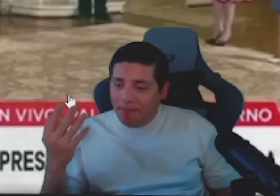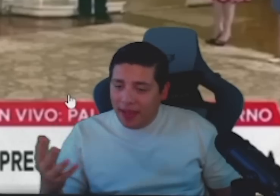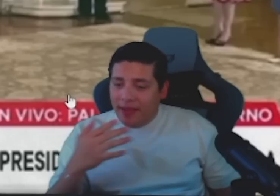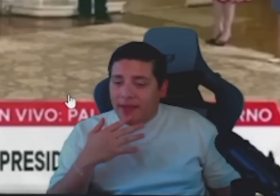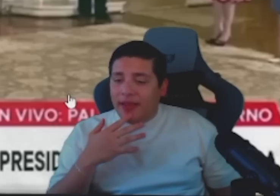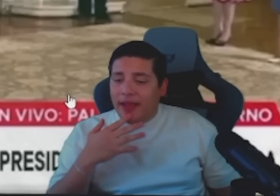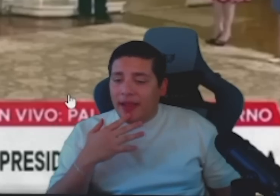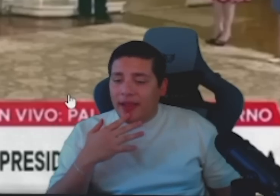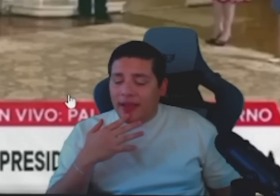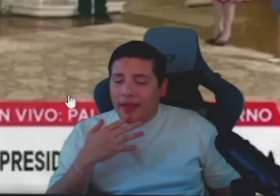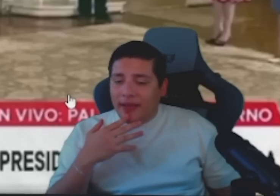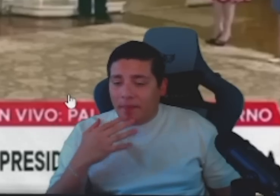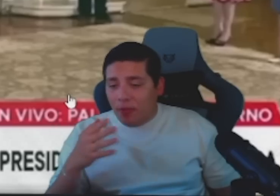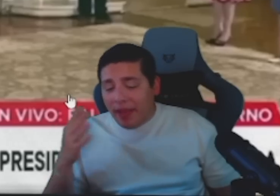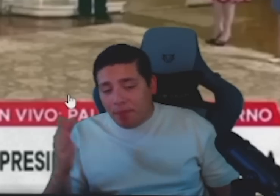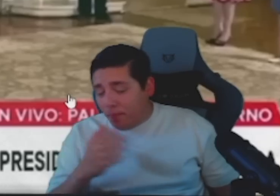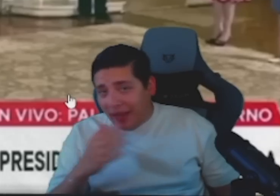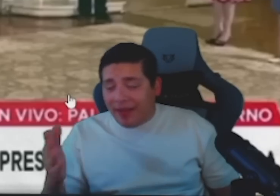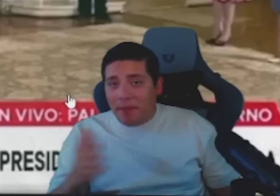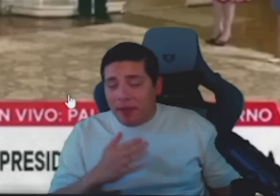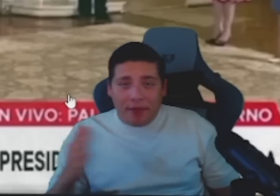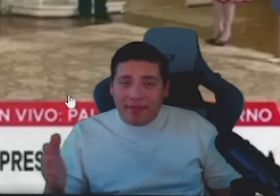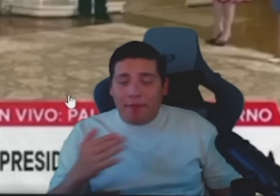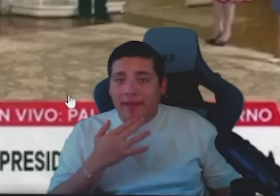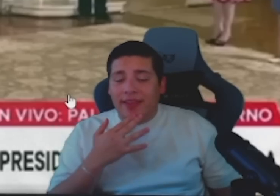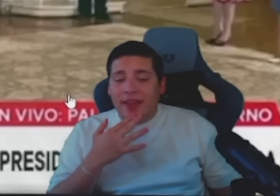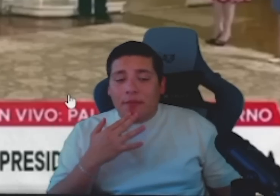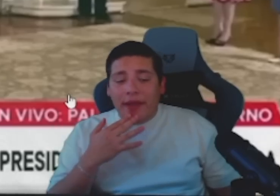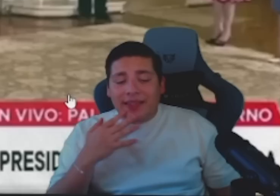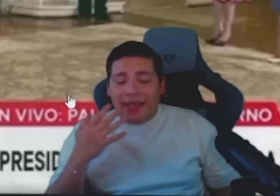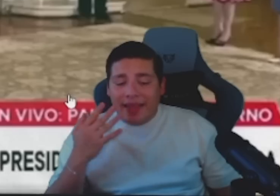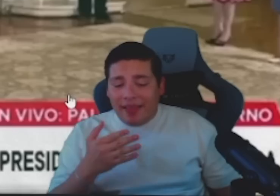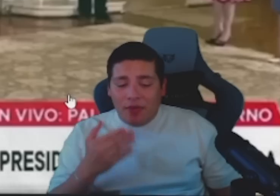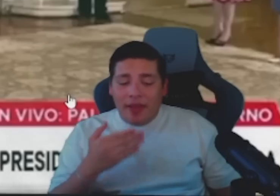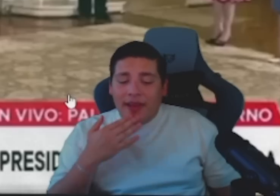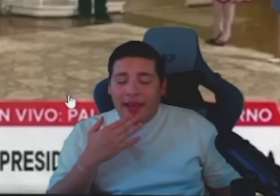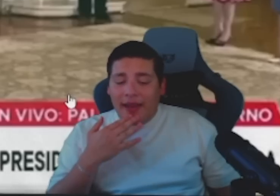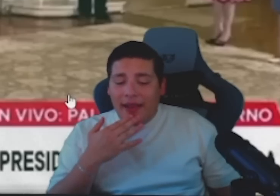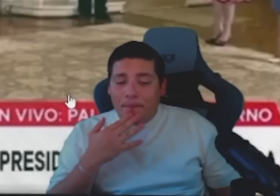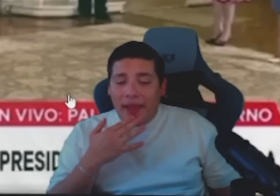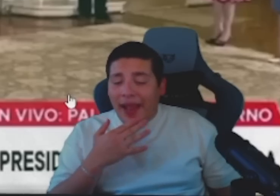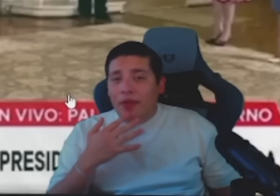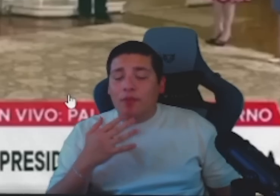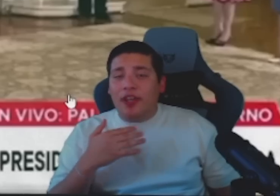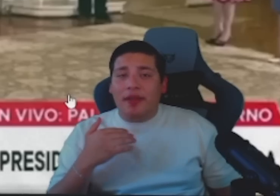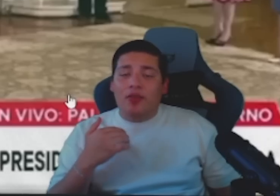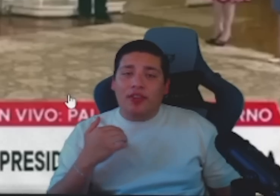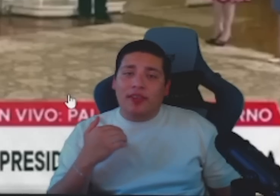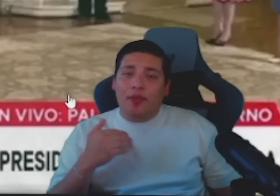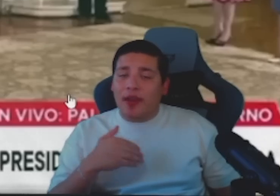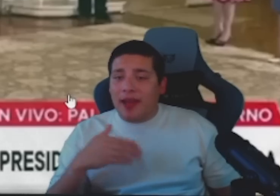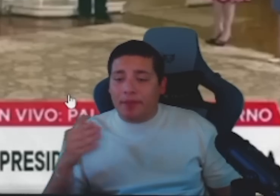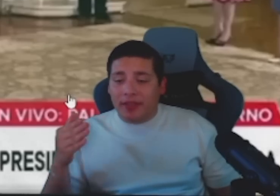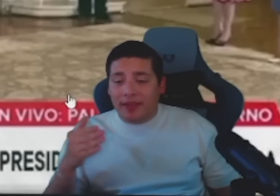Vaticano y también del Perú, prácticamente frente a frente, pues el día de hoy le pegaron un